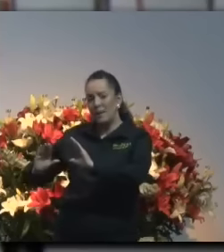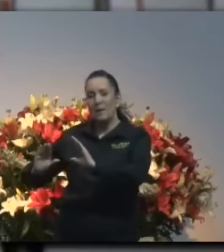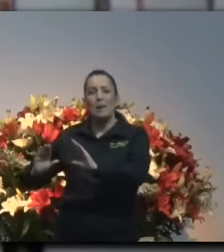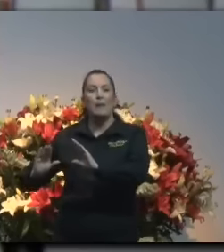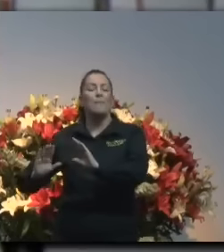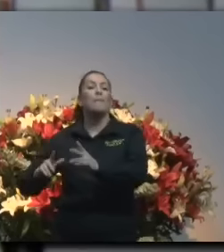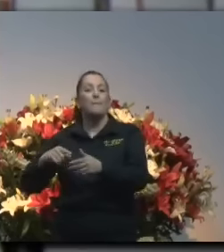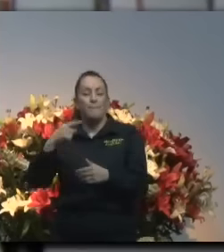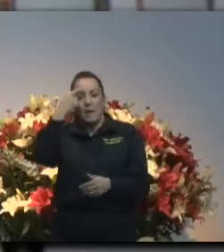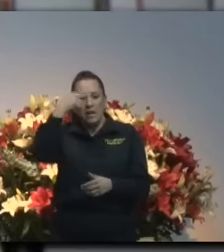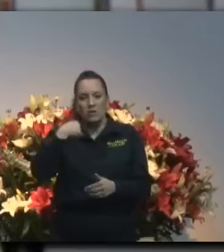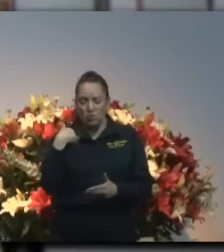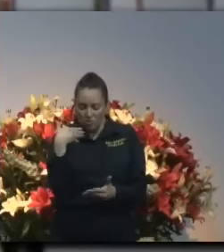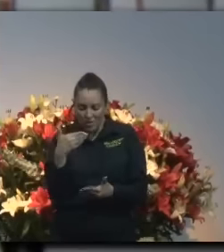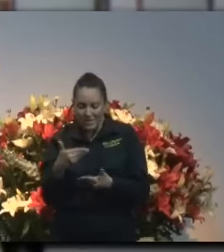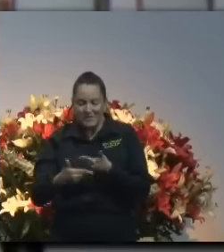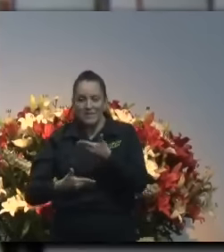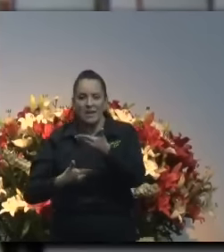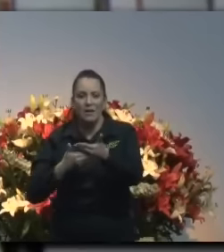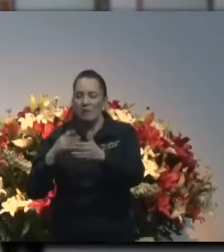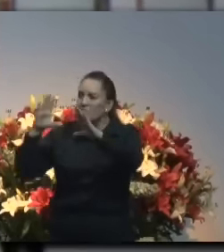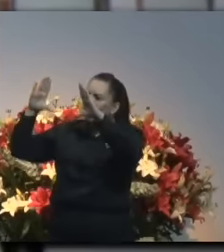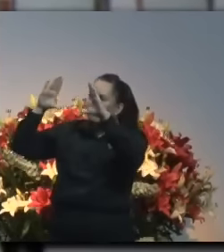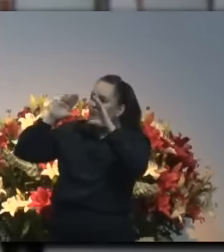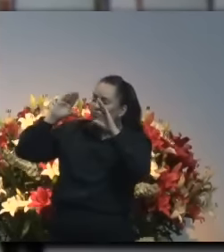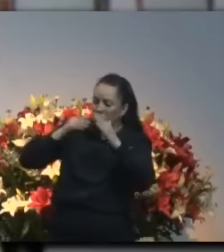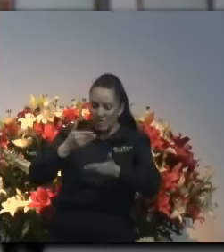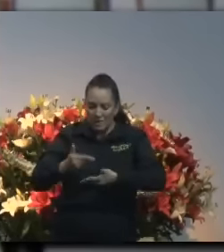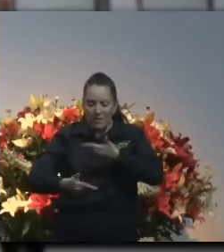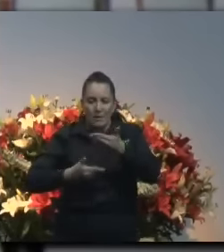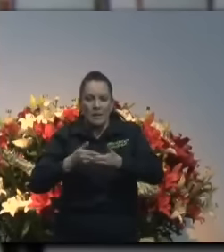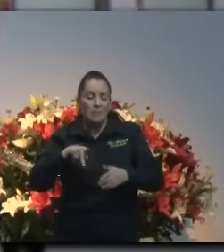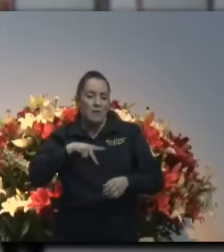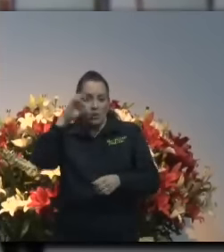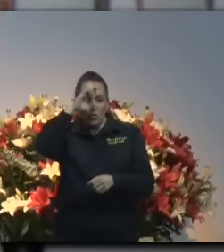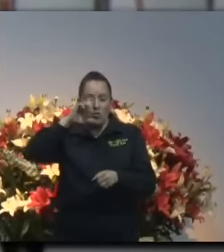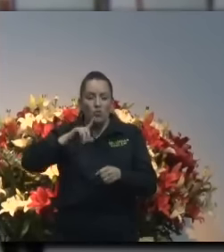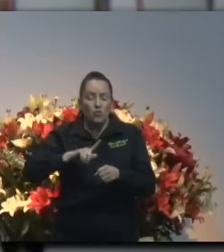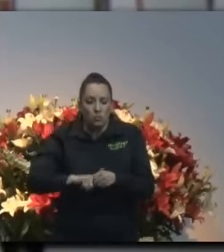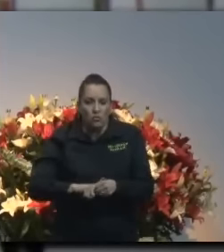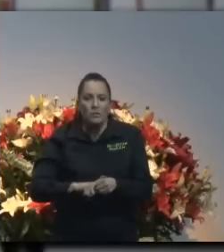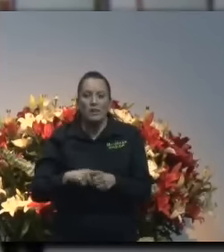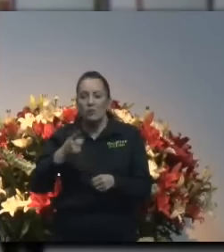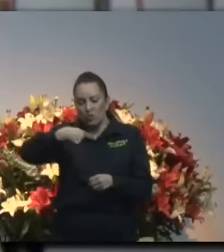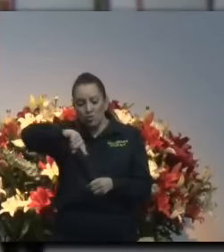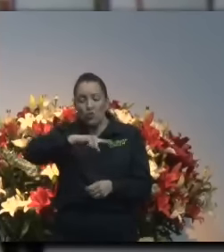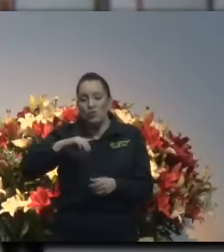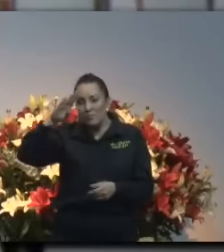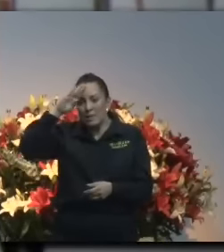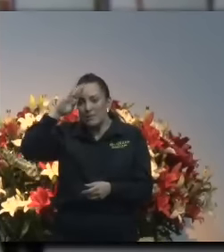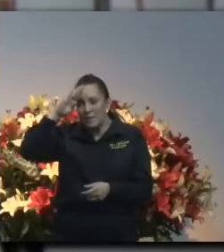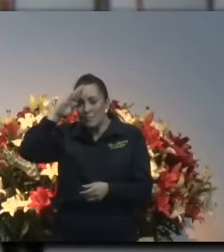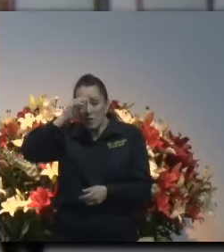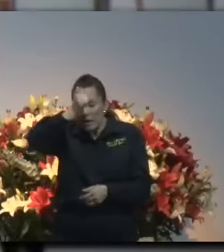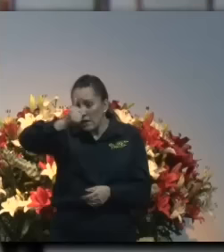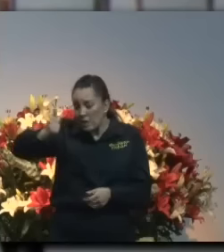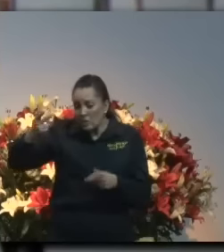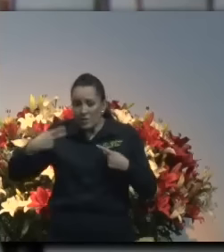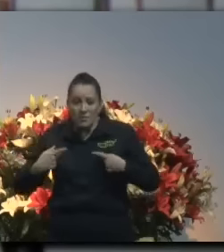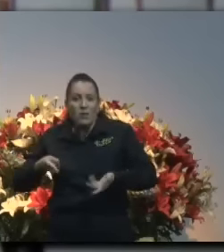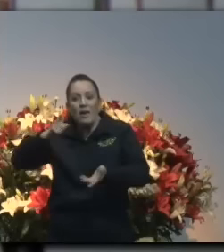servicio. En la cultura ñañú pensamos que Dios está en las personas, o es la manera